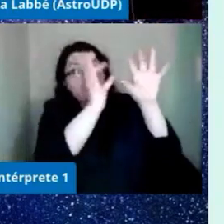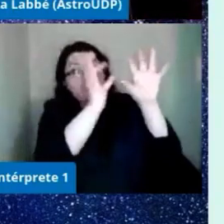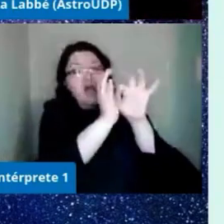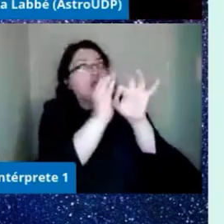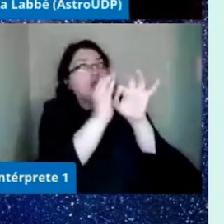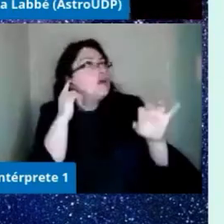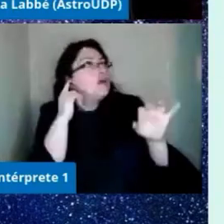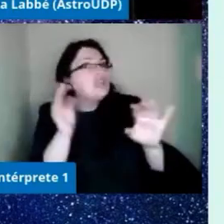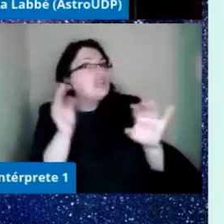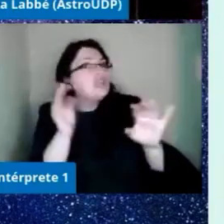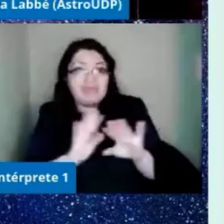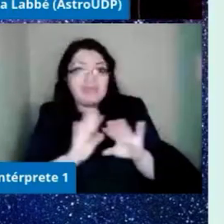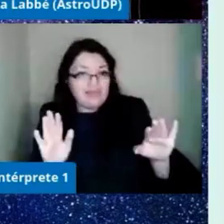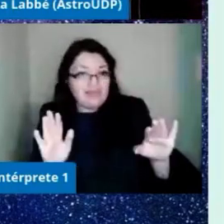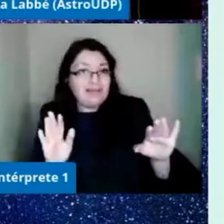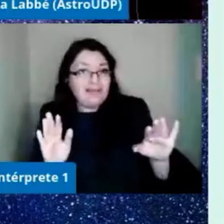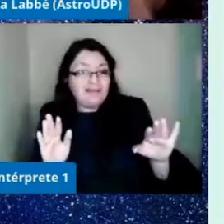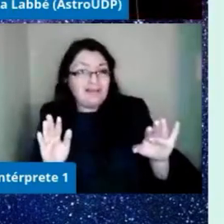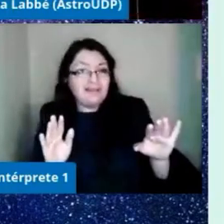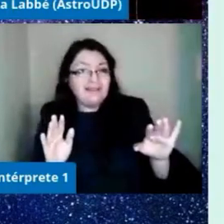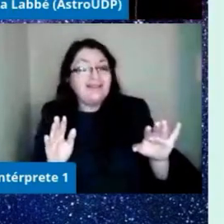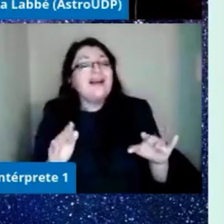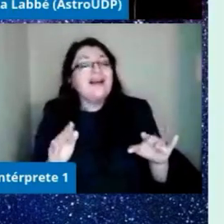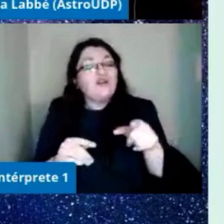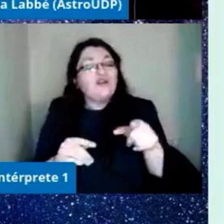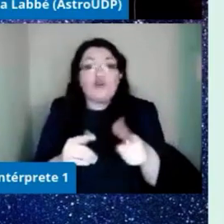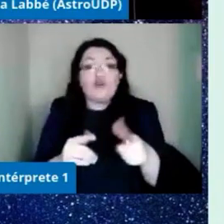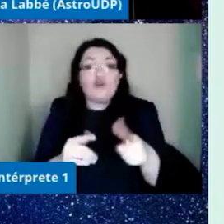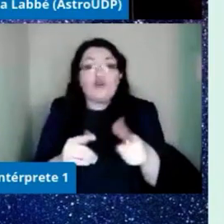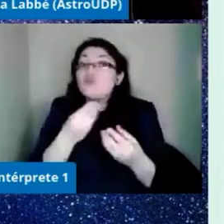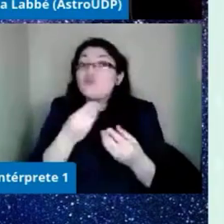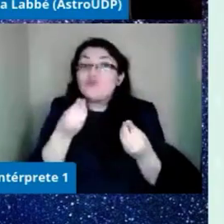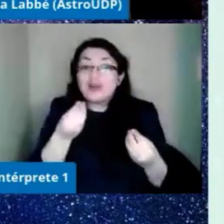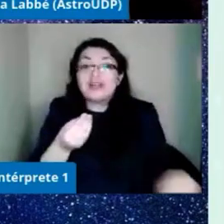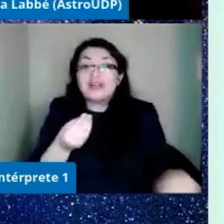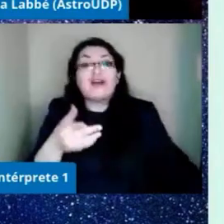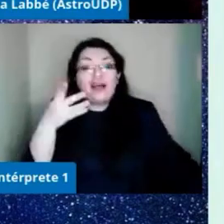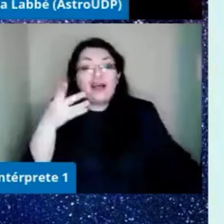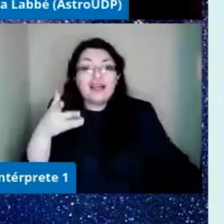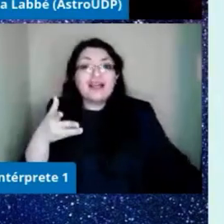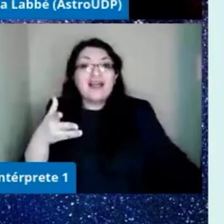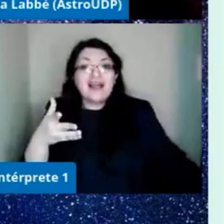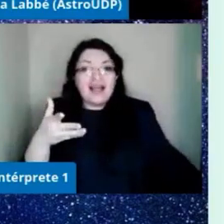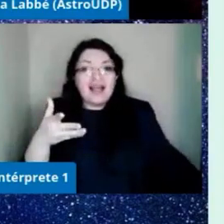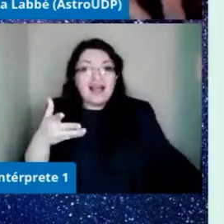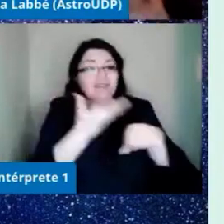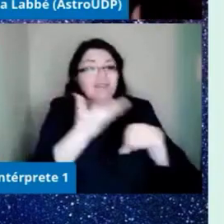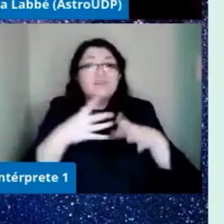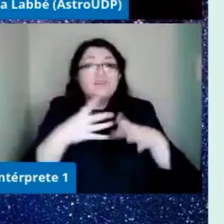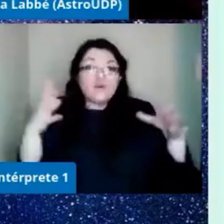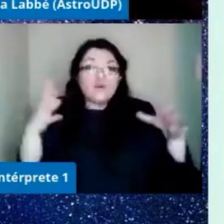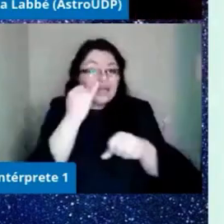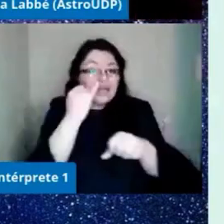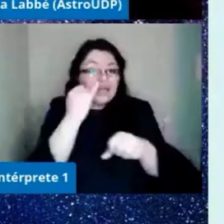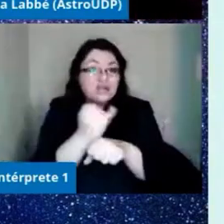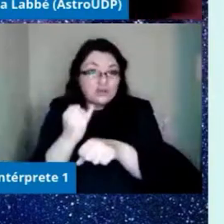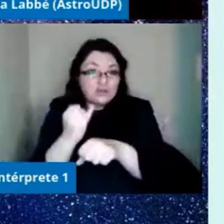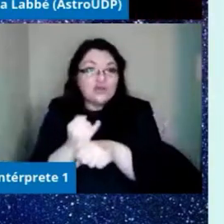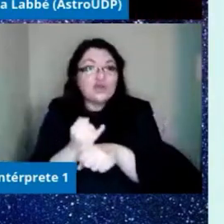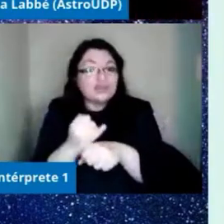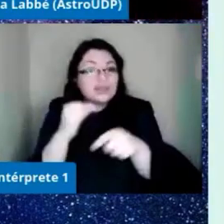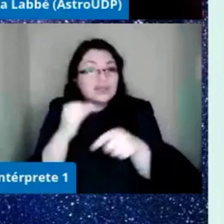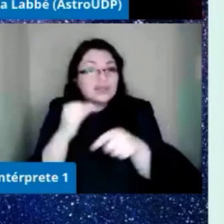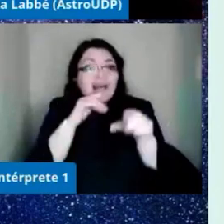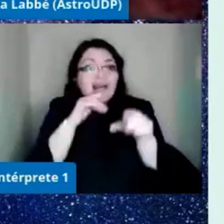Fue súper genial. Ahí puse un montón de logos de muchas instituciones que estuvieron con estos dispositivos, y llegaron a la UDP y nosotros